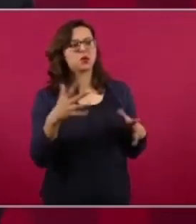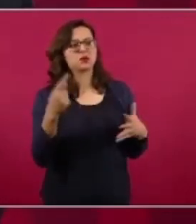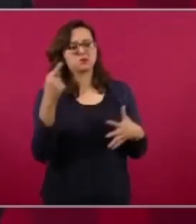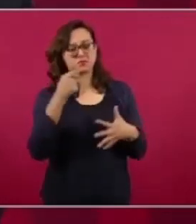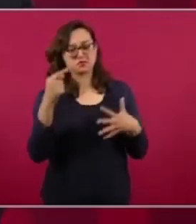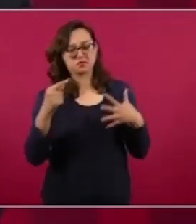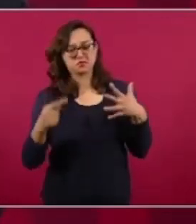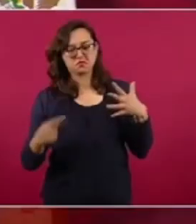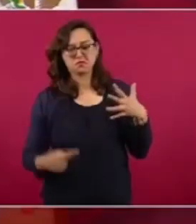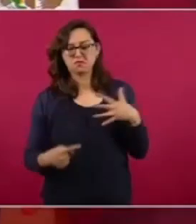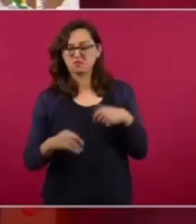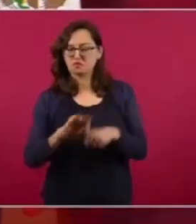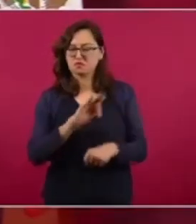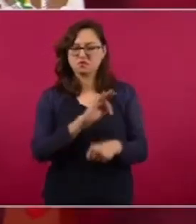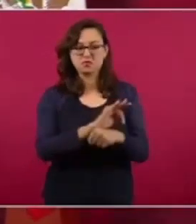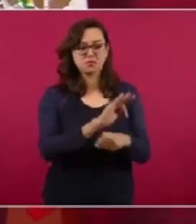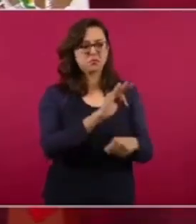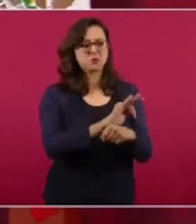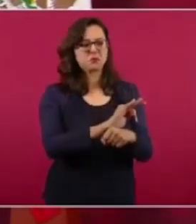dejó